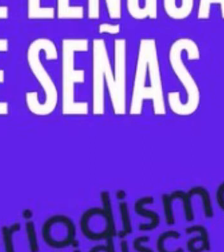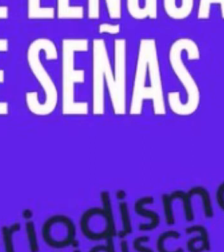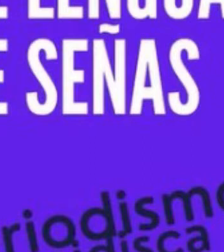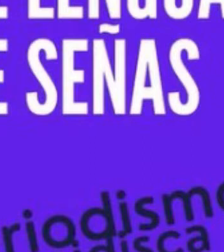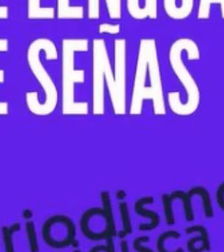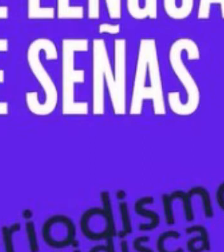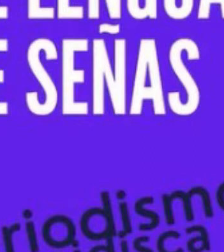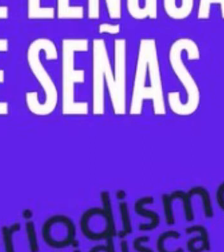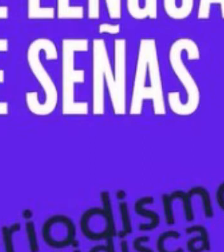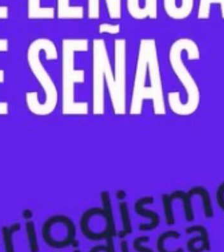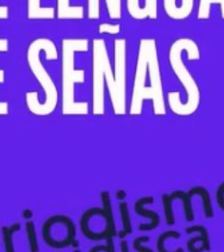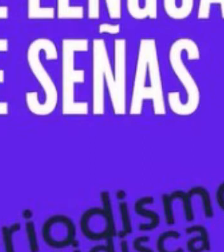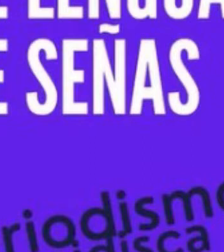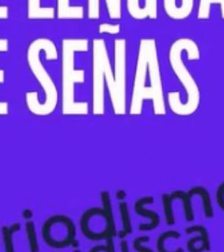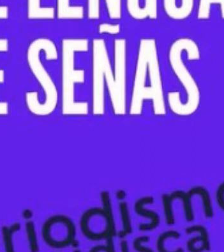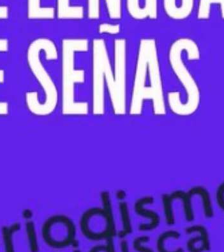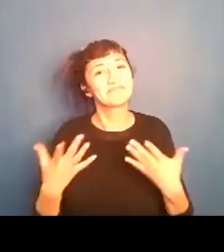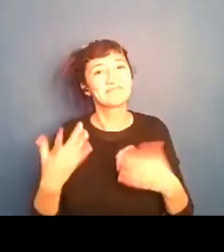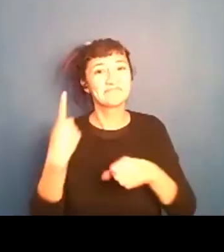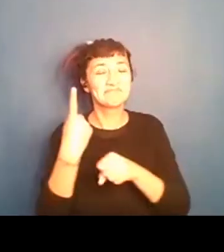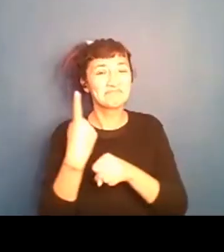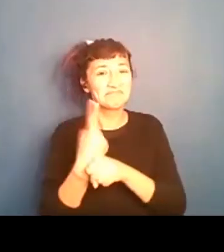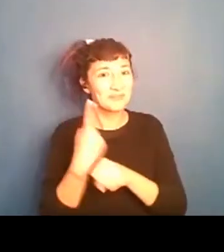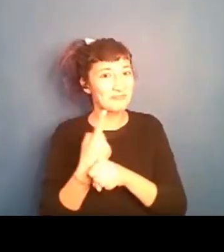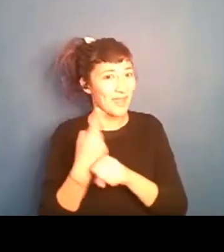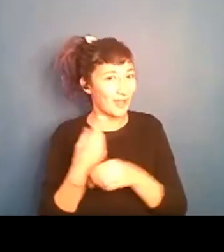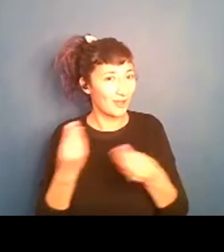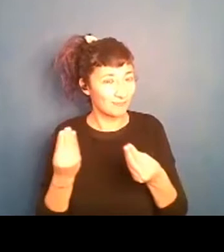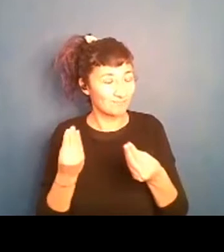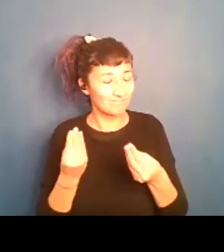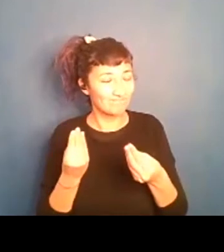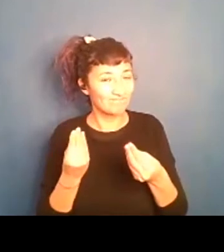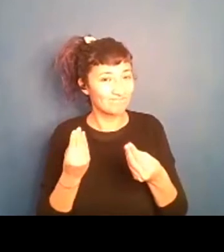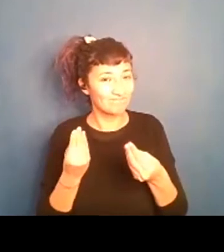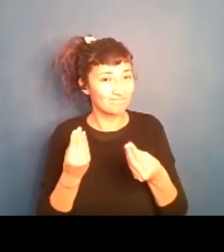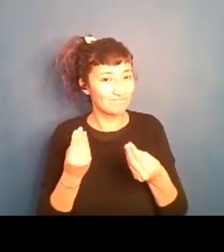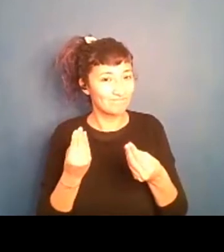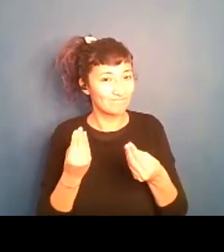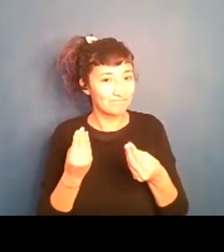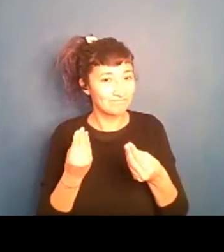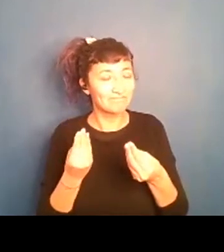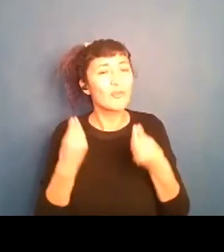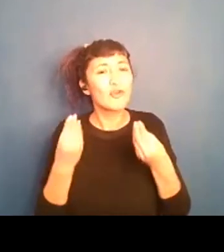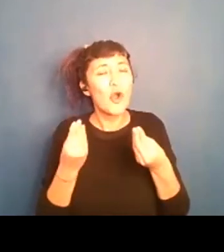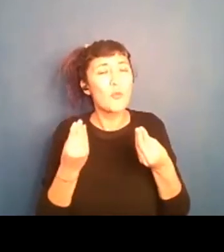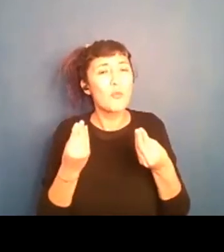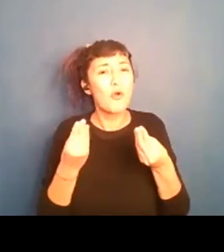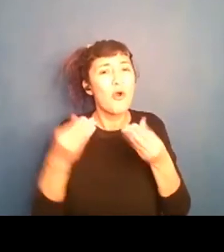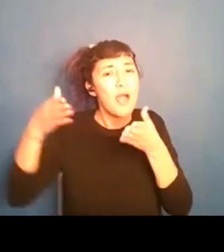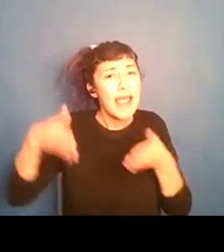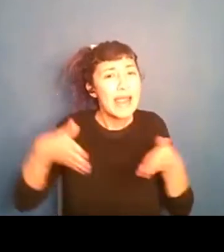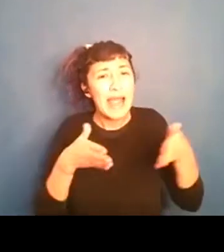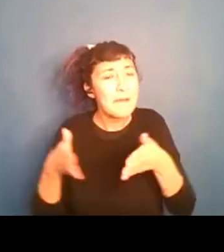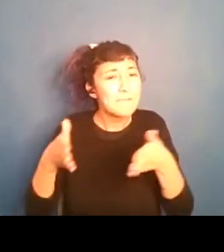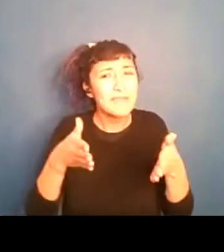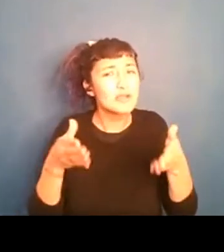están intentando que se introduzca en el Congreso. ¿Cómo fue haciéndose este camino? ¿Cómo fue surgiendo la